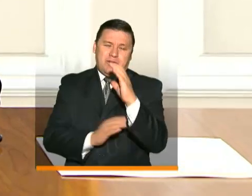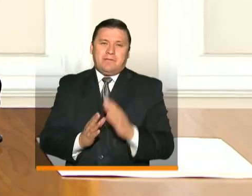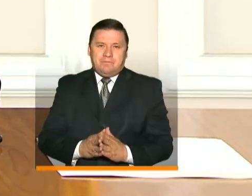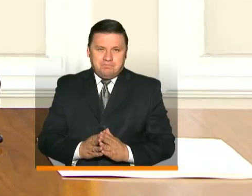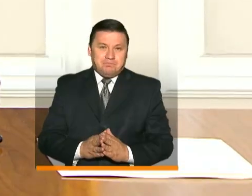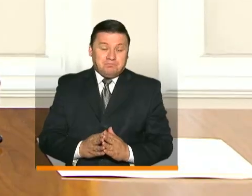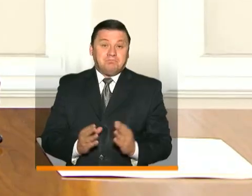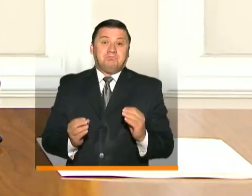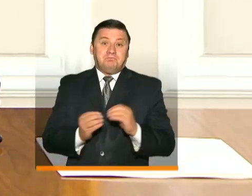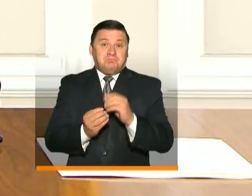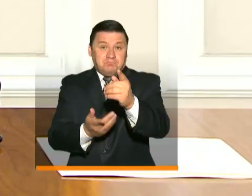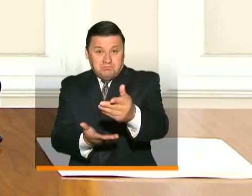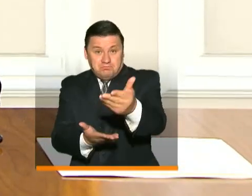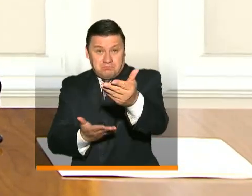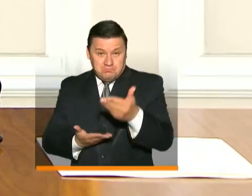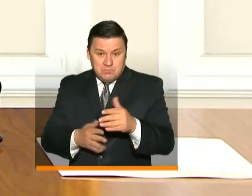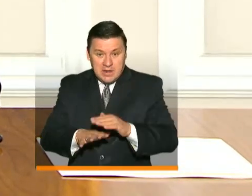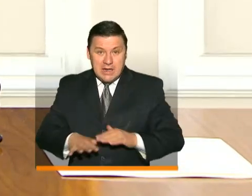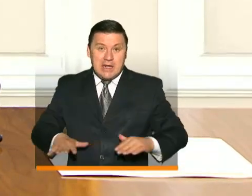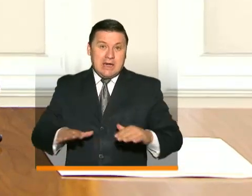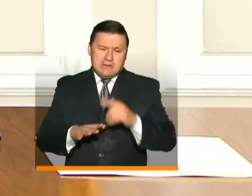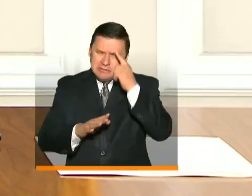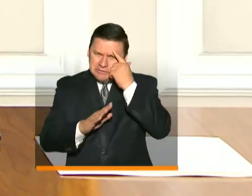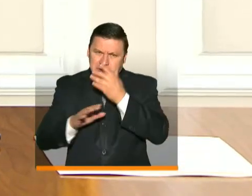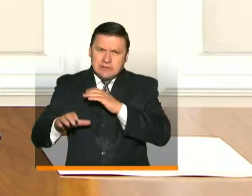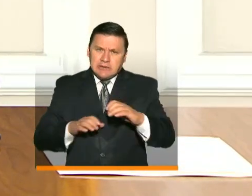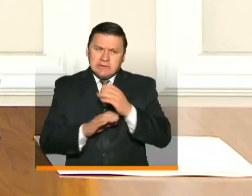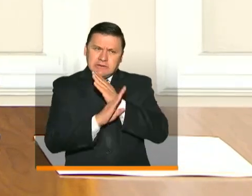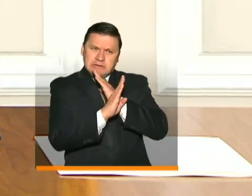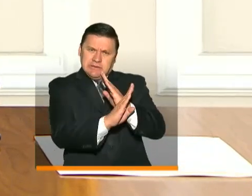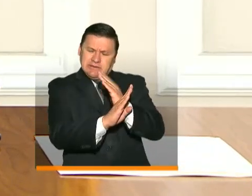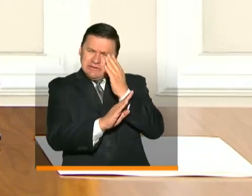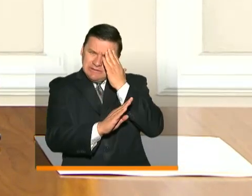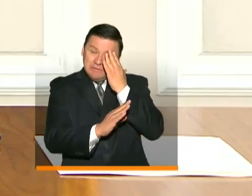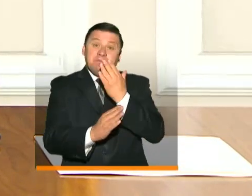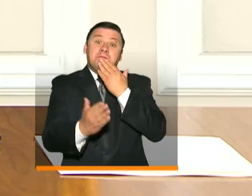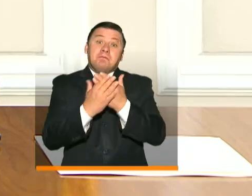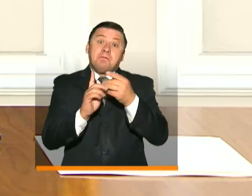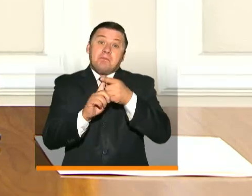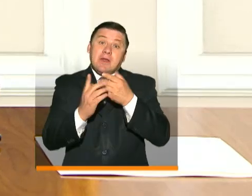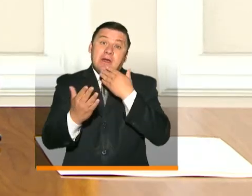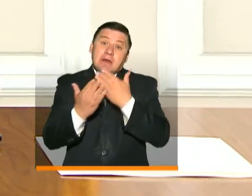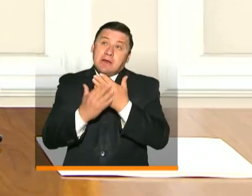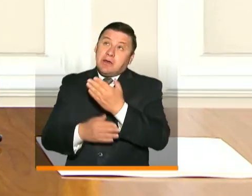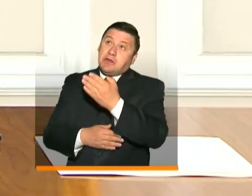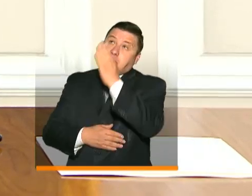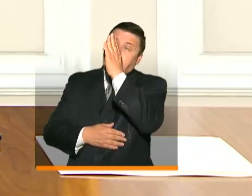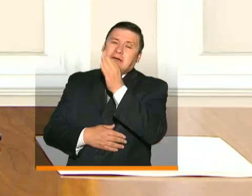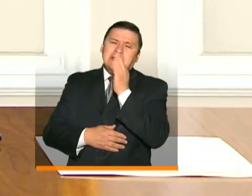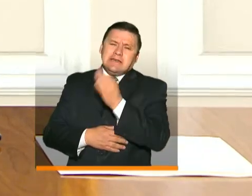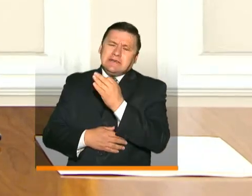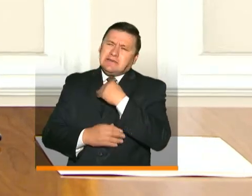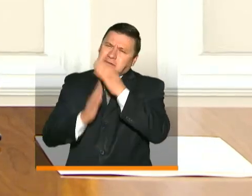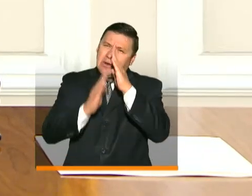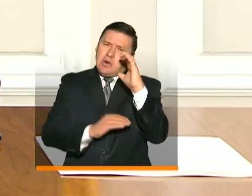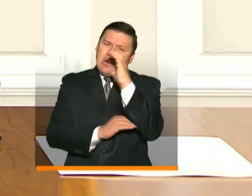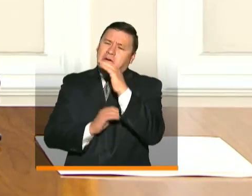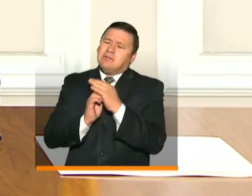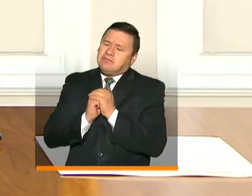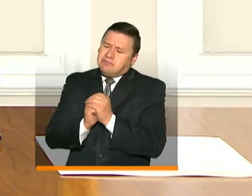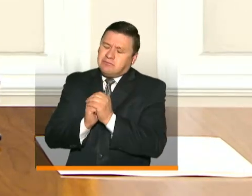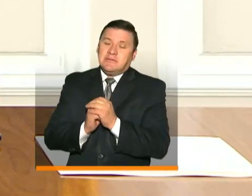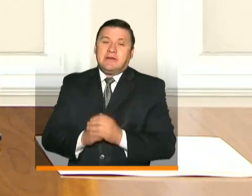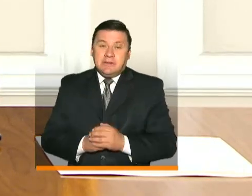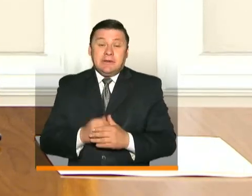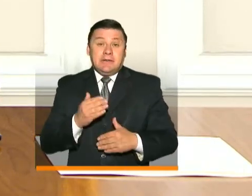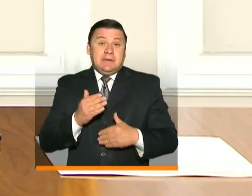Le damos una vez más la bienvenida a este espacio de prevención y acción, dándole gracias a Dios y pidiéndole siempre por nuestro país. Quiero